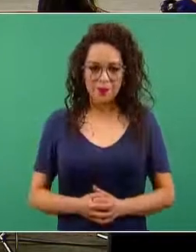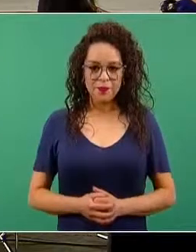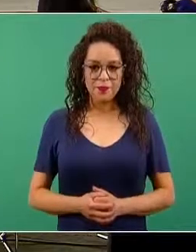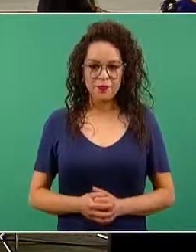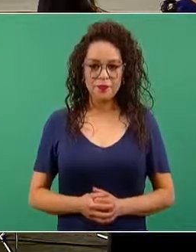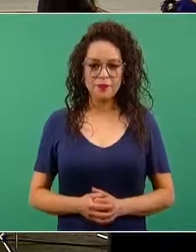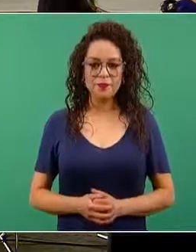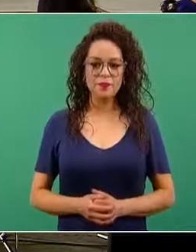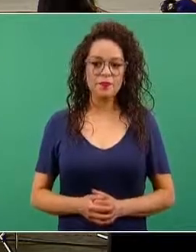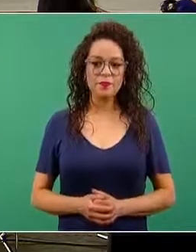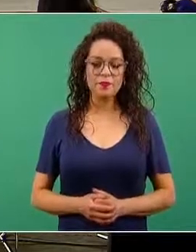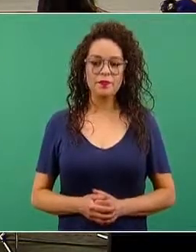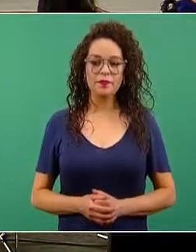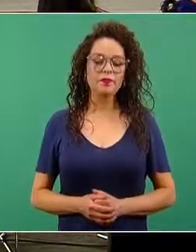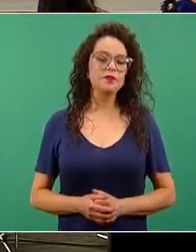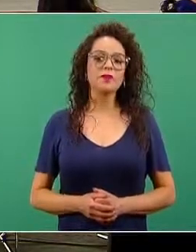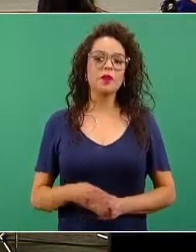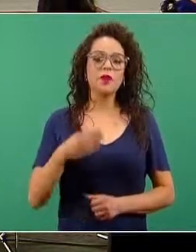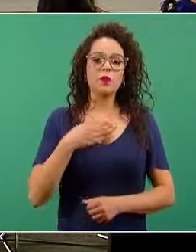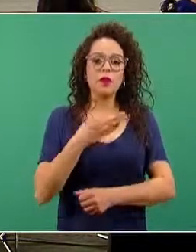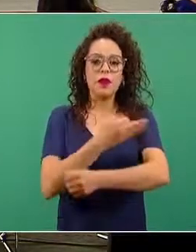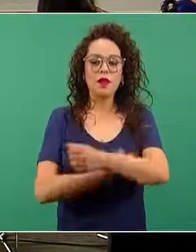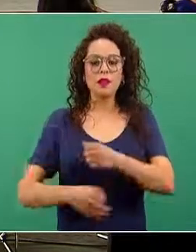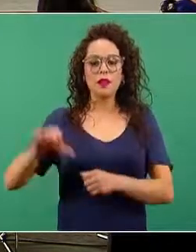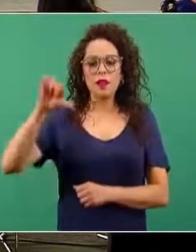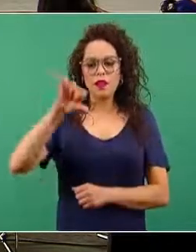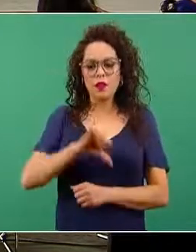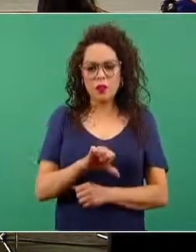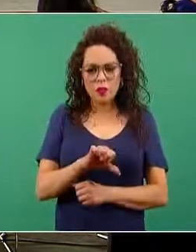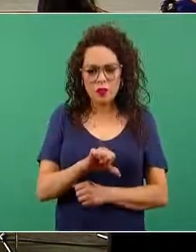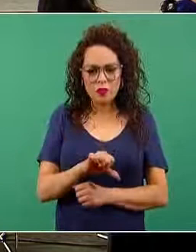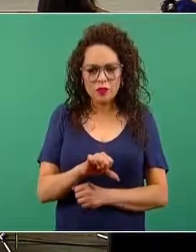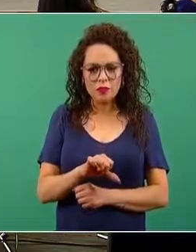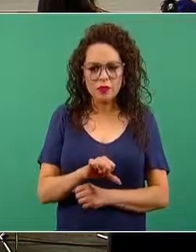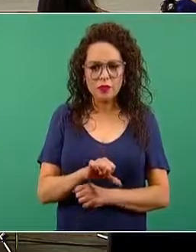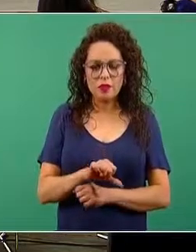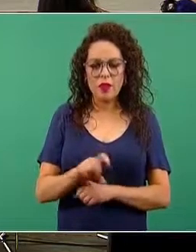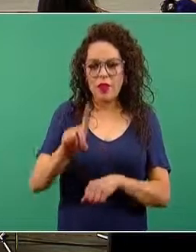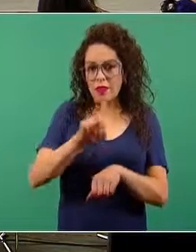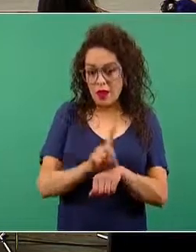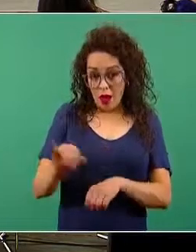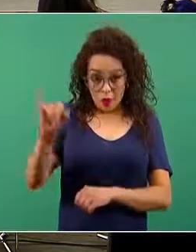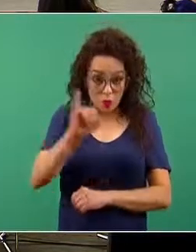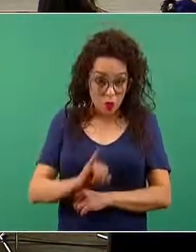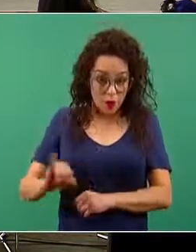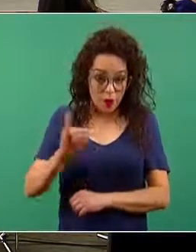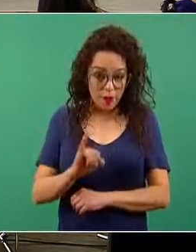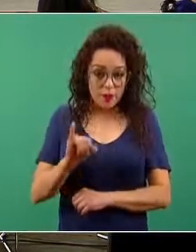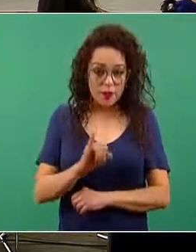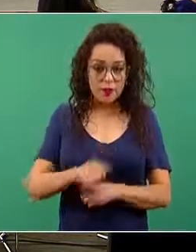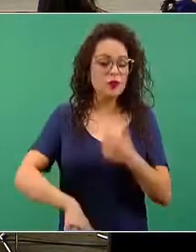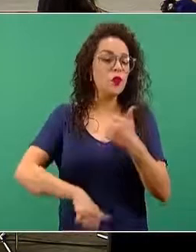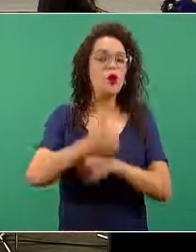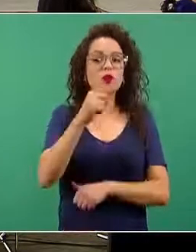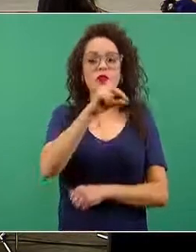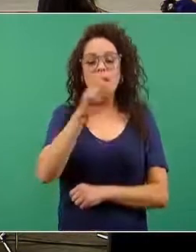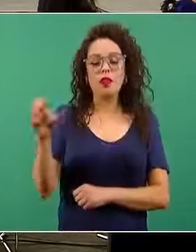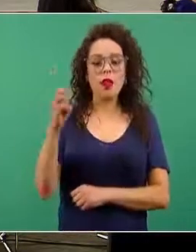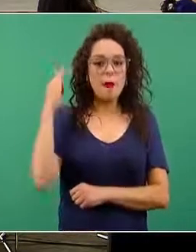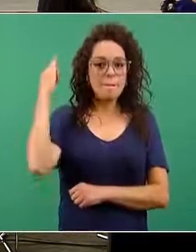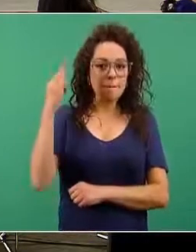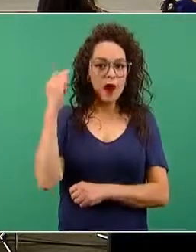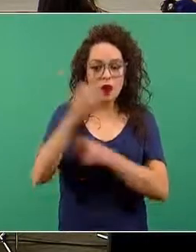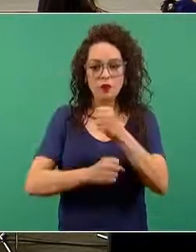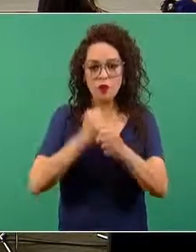Muy buenas tardes. Hoy es jueves 11 de marzo